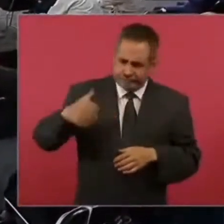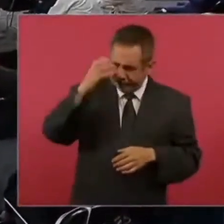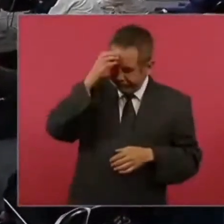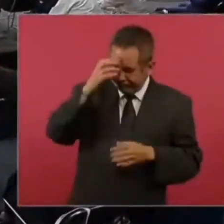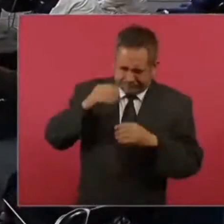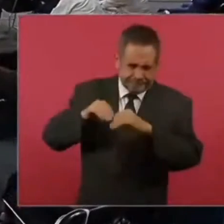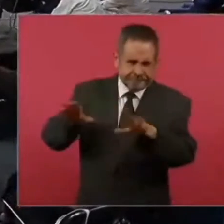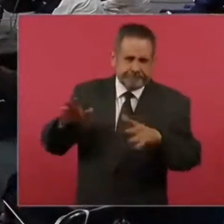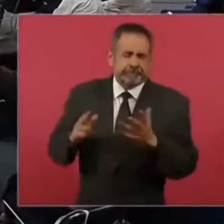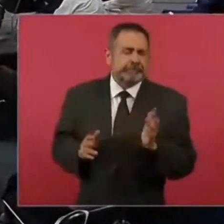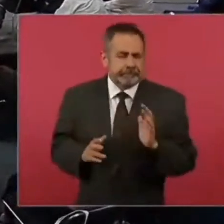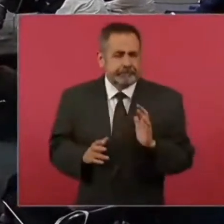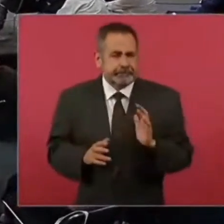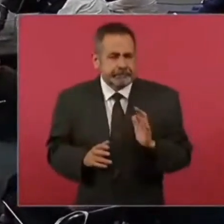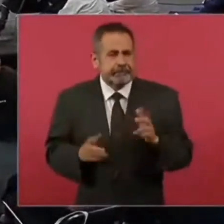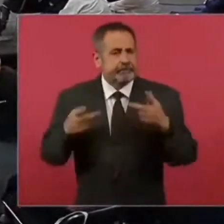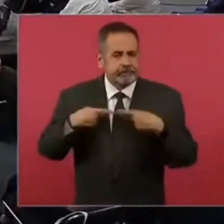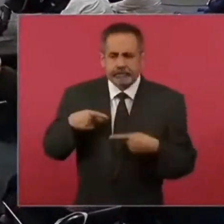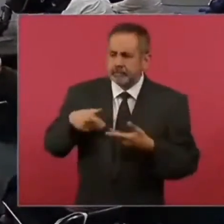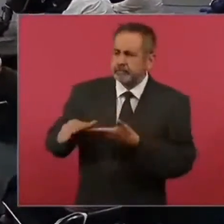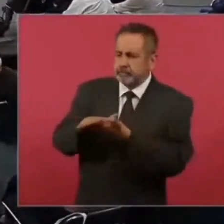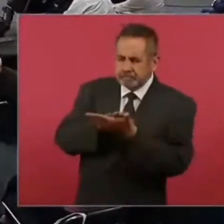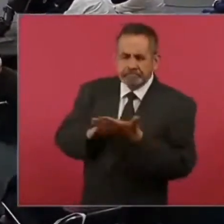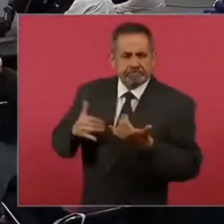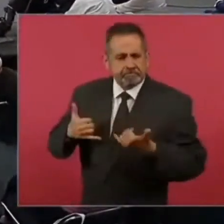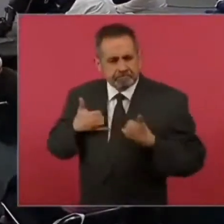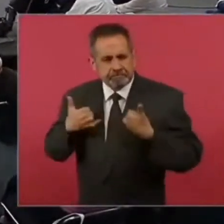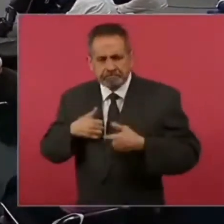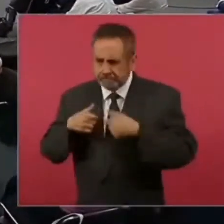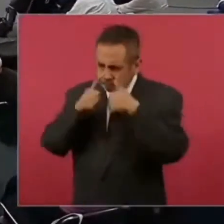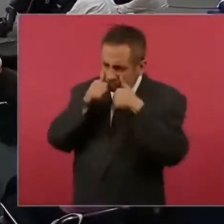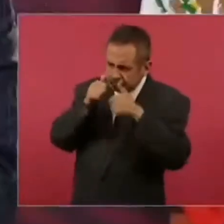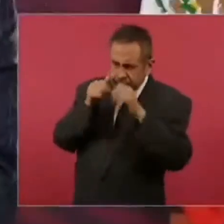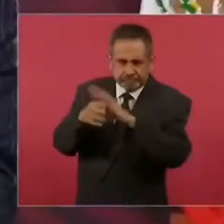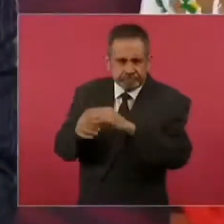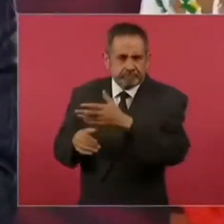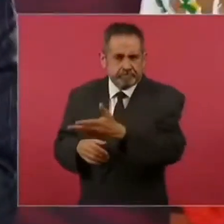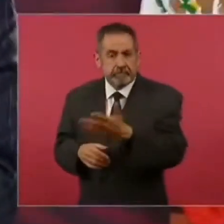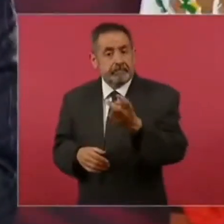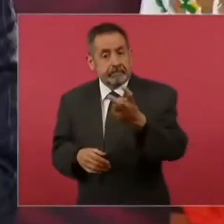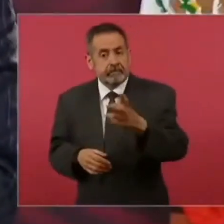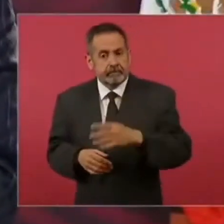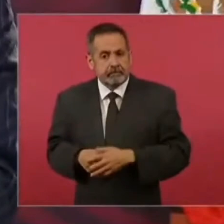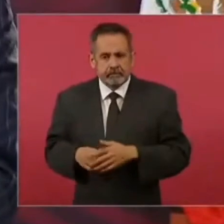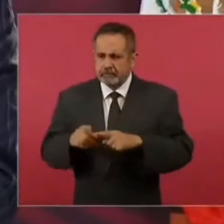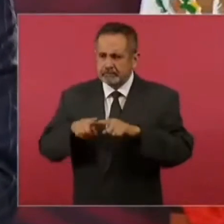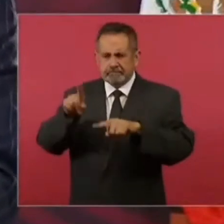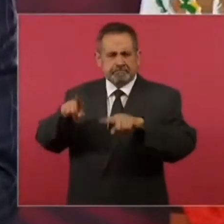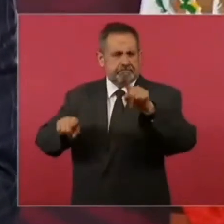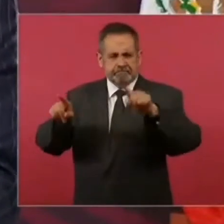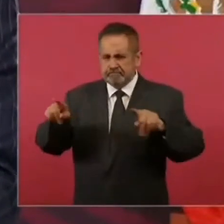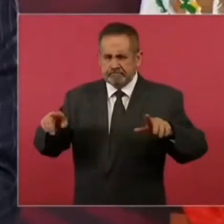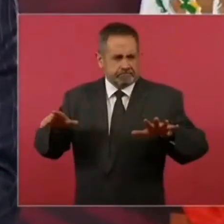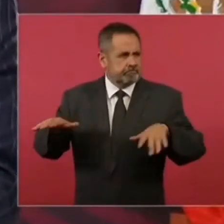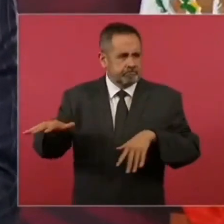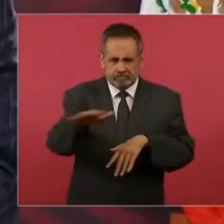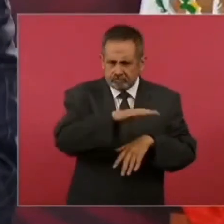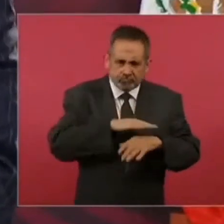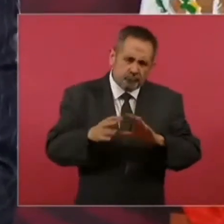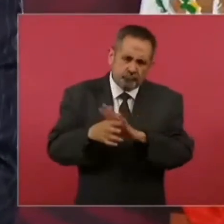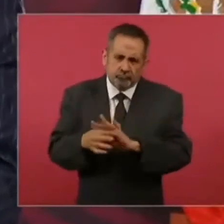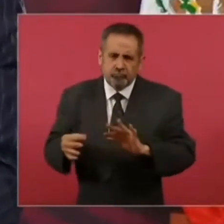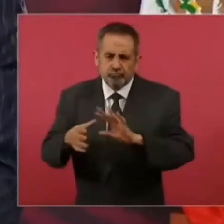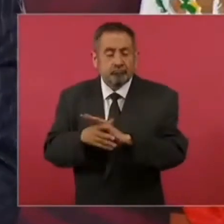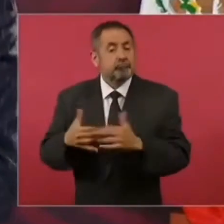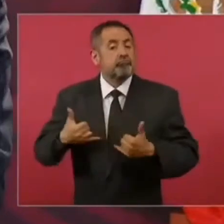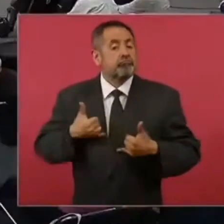con la gente humilde, con los jóvenes, eso sí, de todas las clases sociales, porque